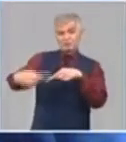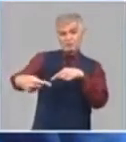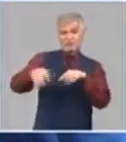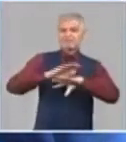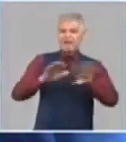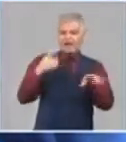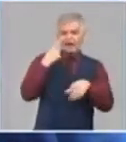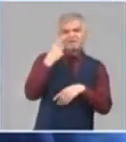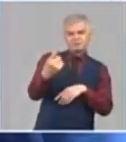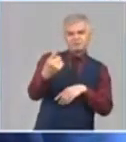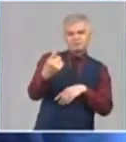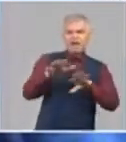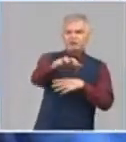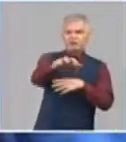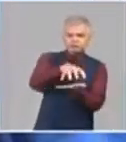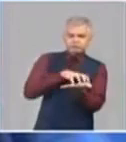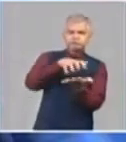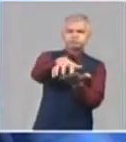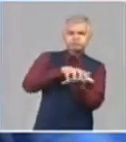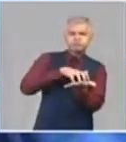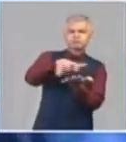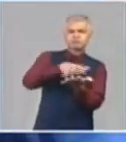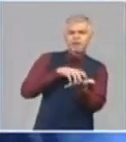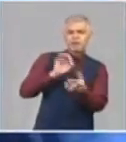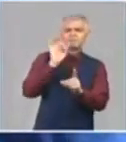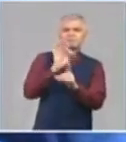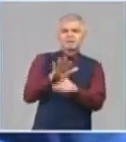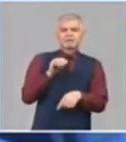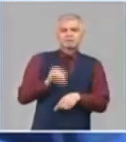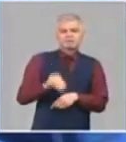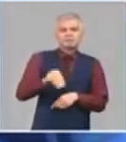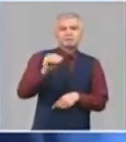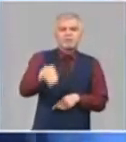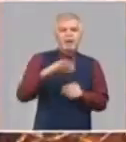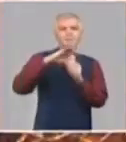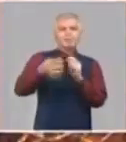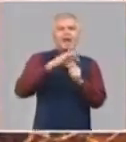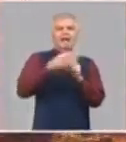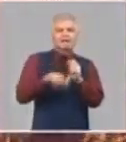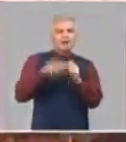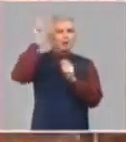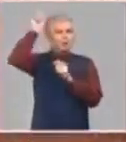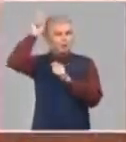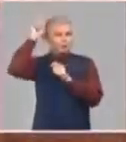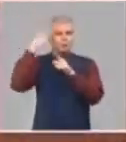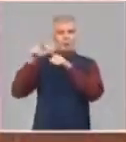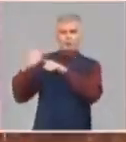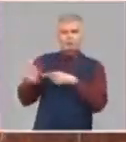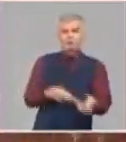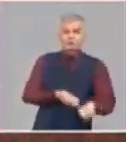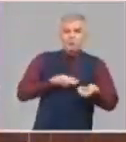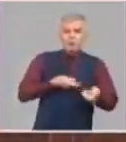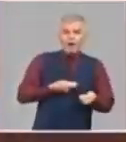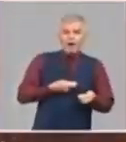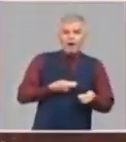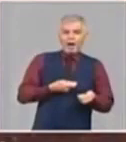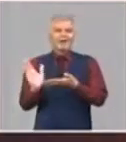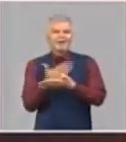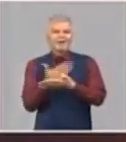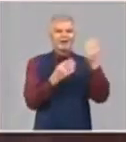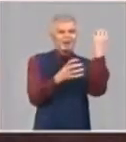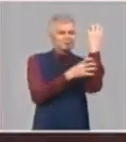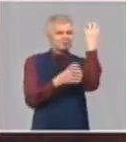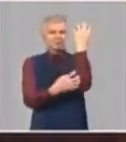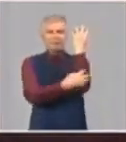aquí, que ya las estamos surcando para comenzarlas a sembrarlas de plátano burro y de yuca. La eliminación del marabú y el aprovechamiento de las